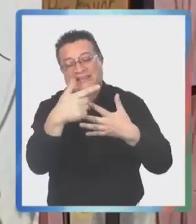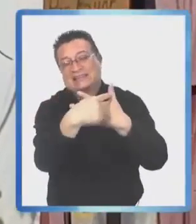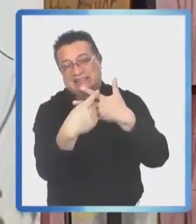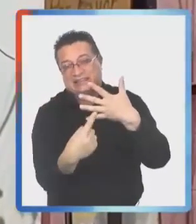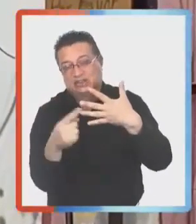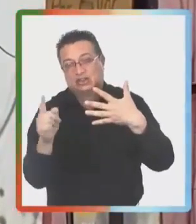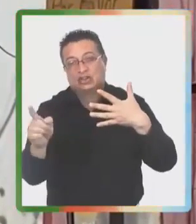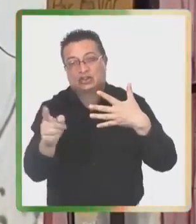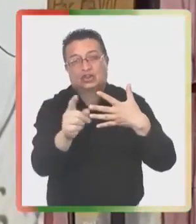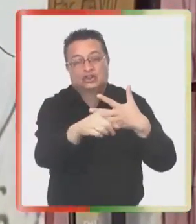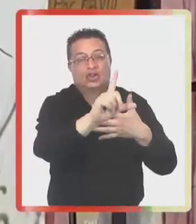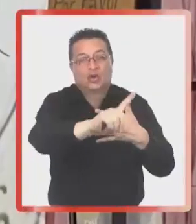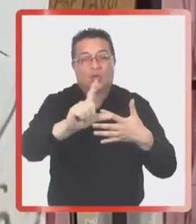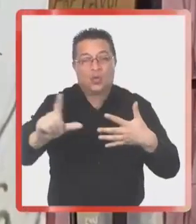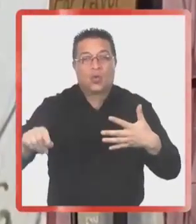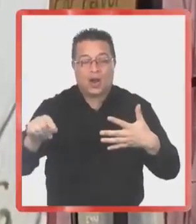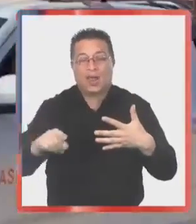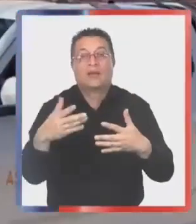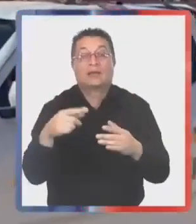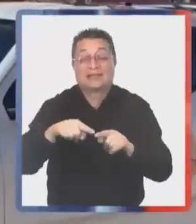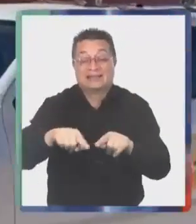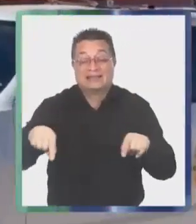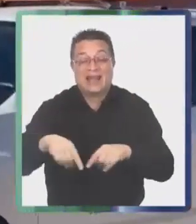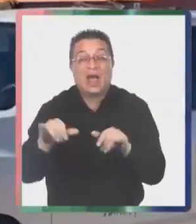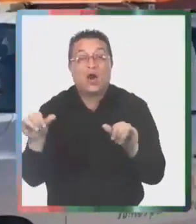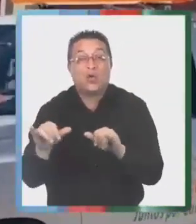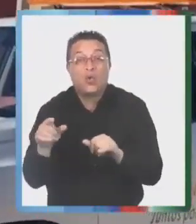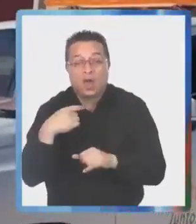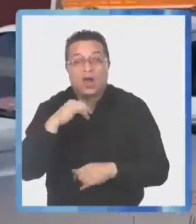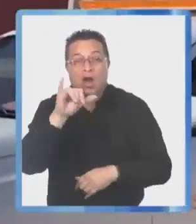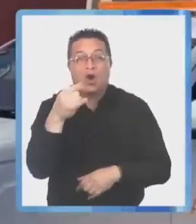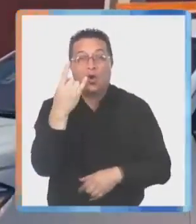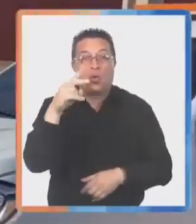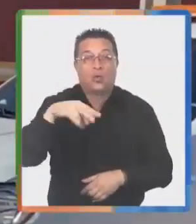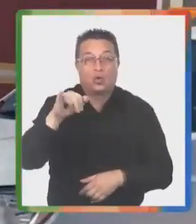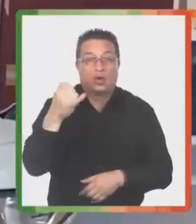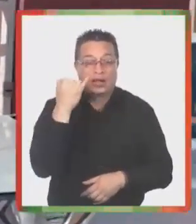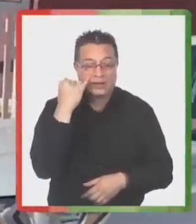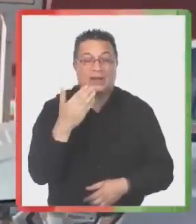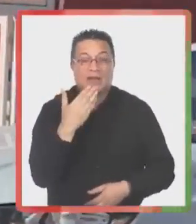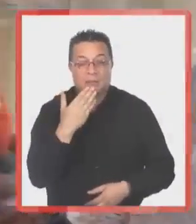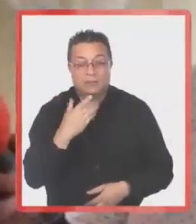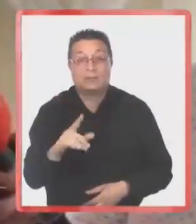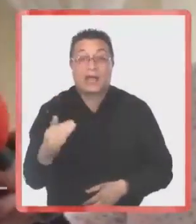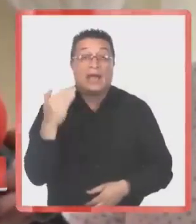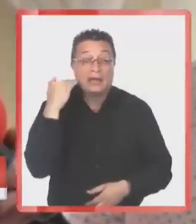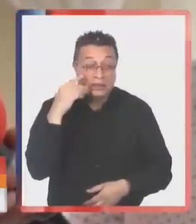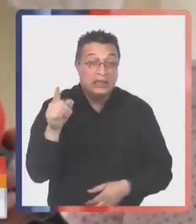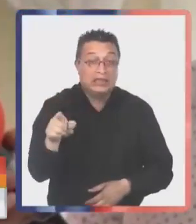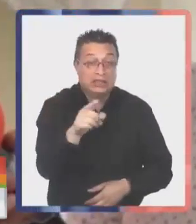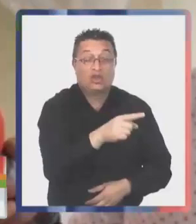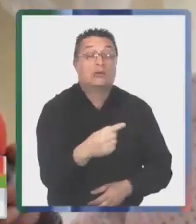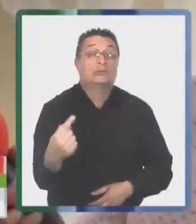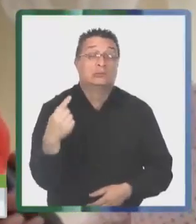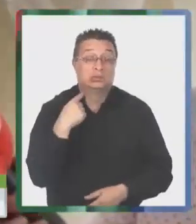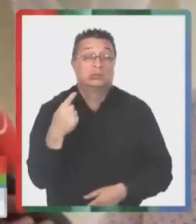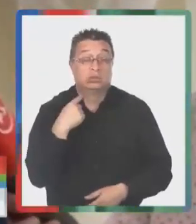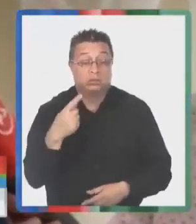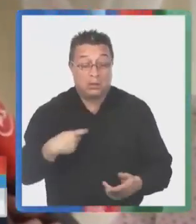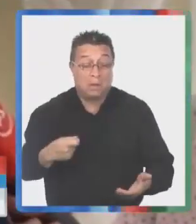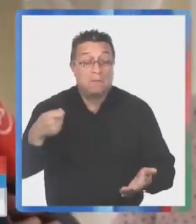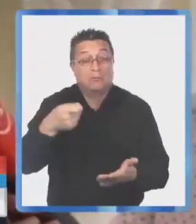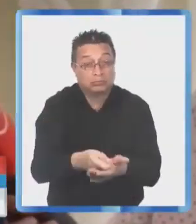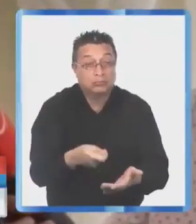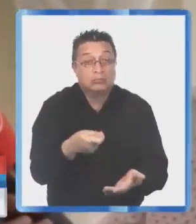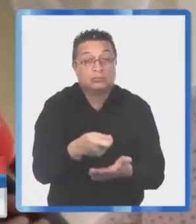otros 5 casos más, incluyendo a una sala cuna administrada por la Junji. Son los niños los que se ven perjudicados porque es una